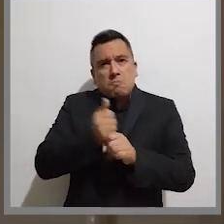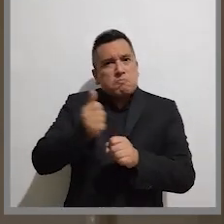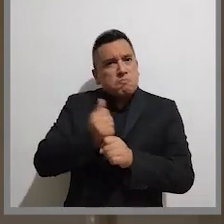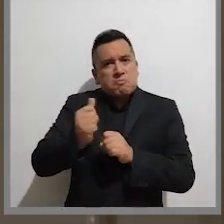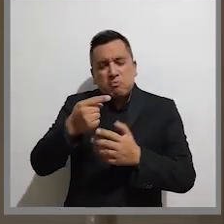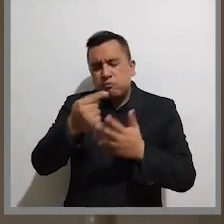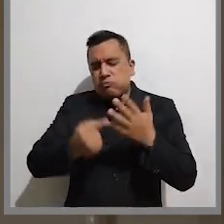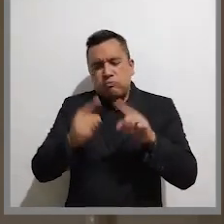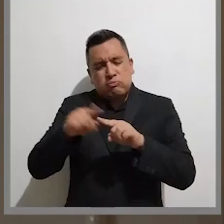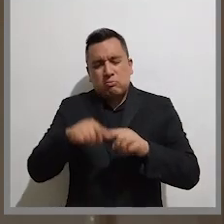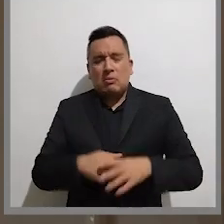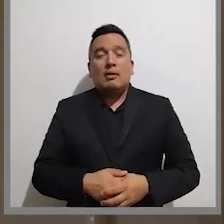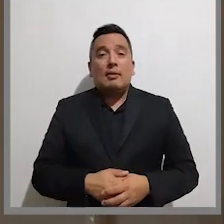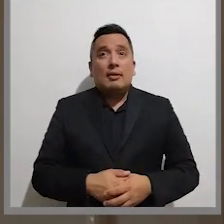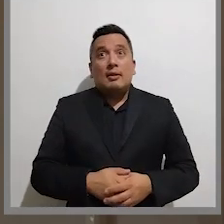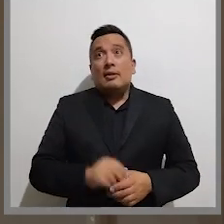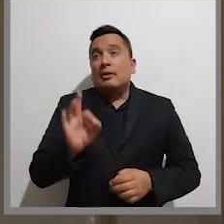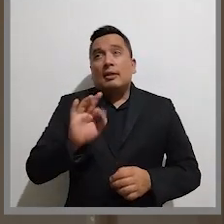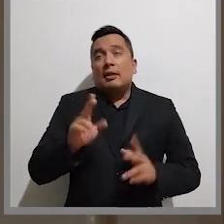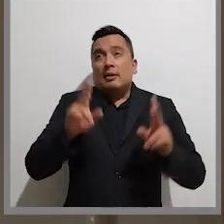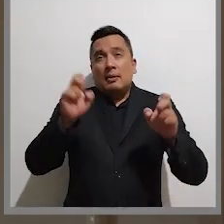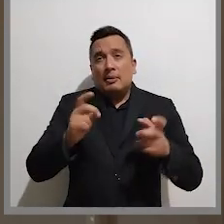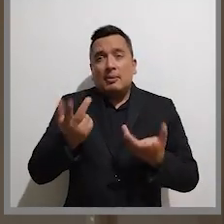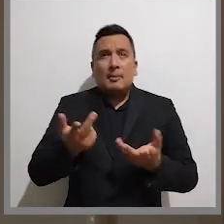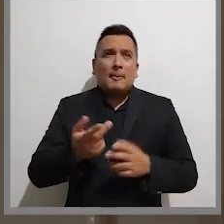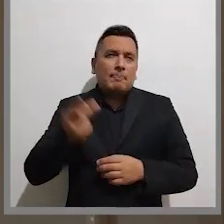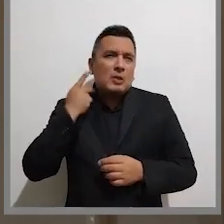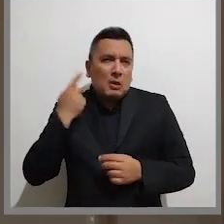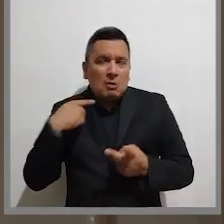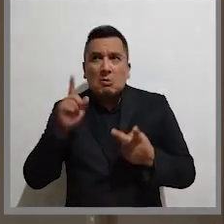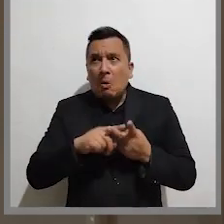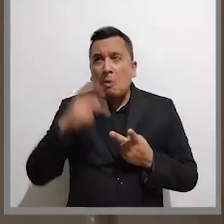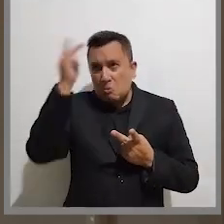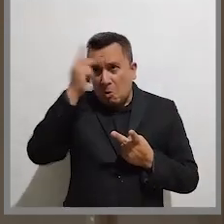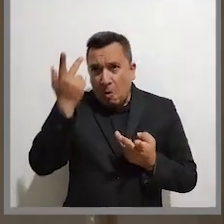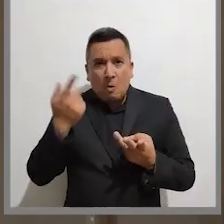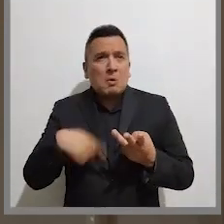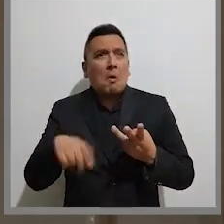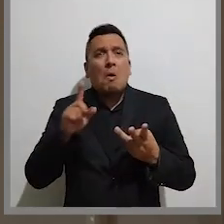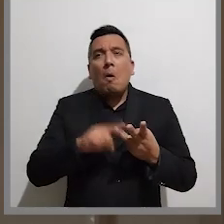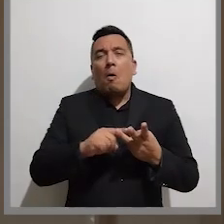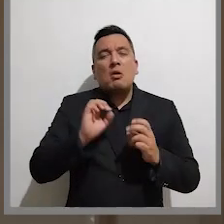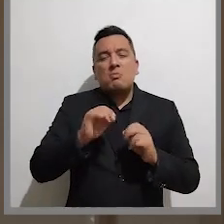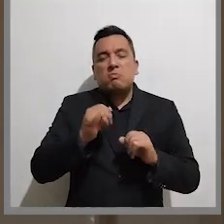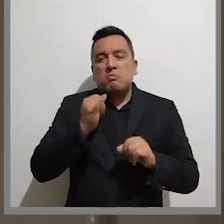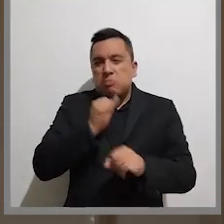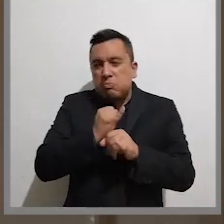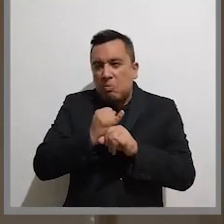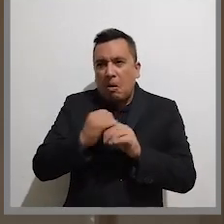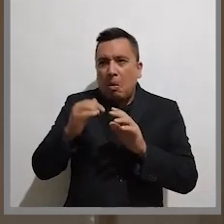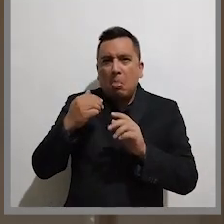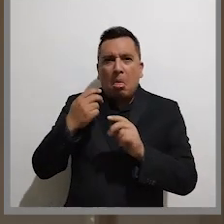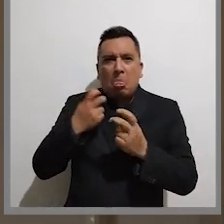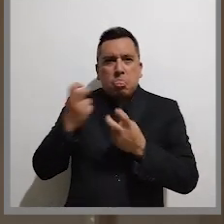¿no? Sea política, sea psicológica, sea emocional, sea digital ahora, pues